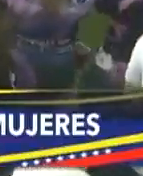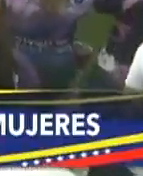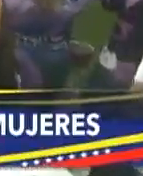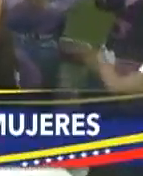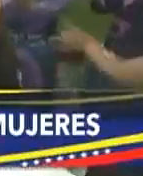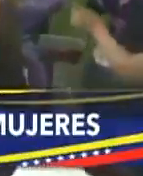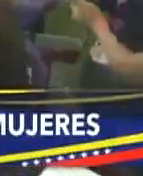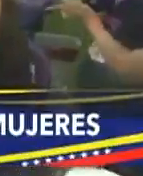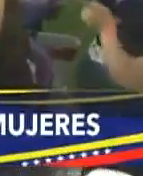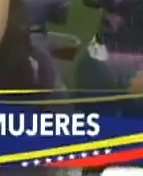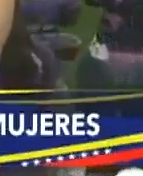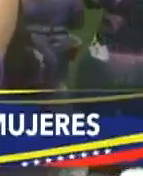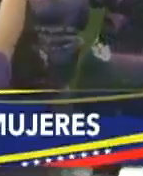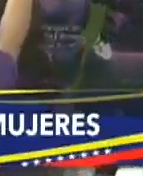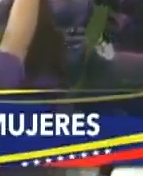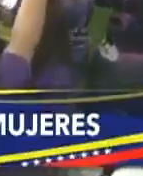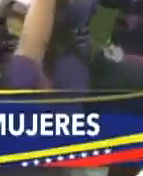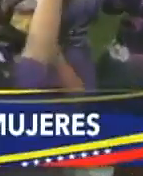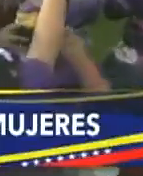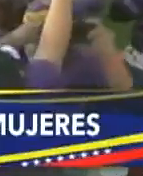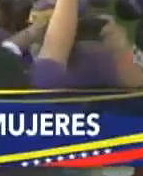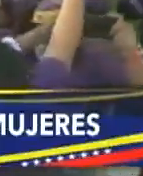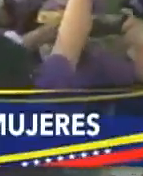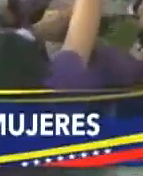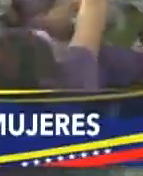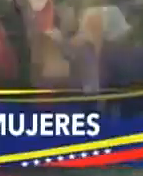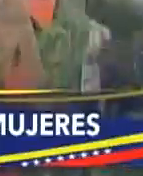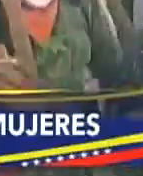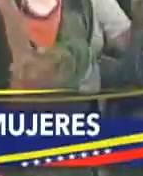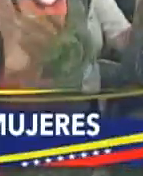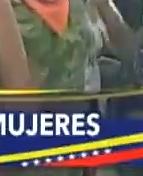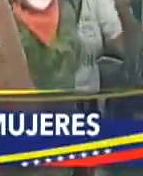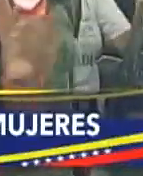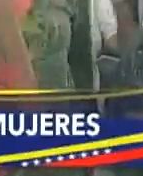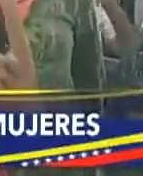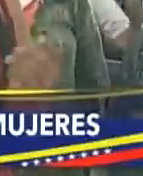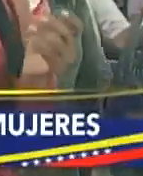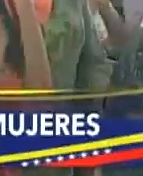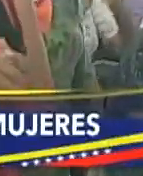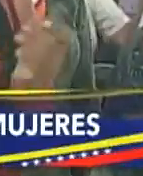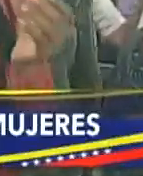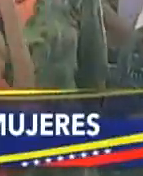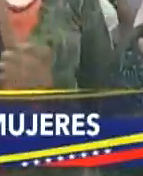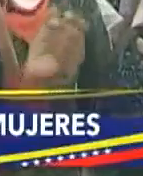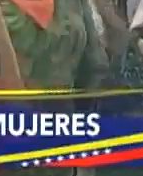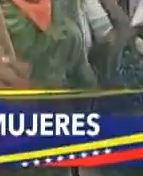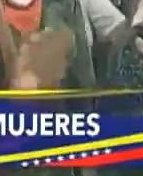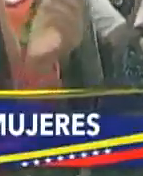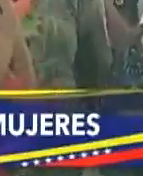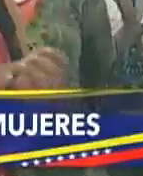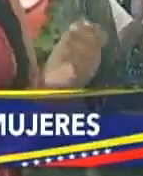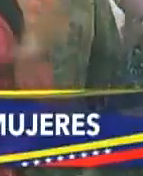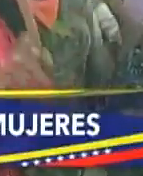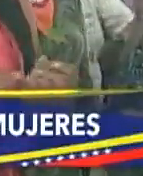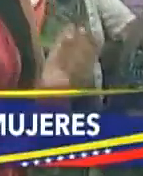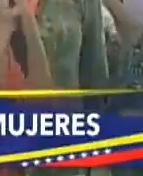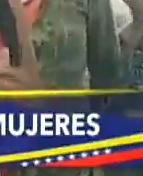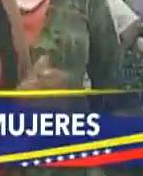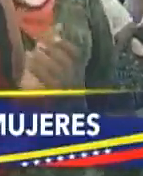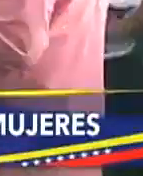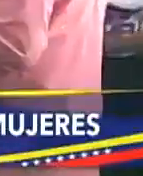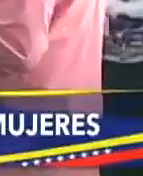el respeto a la vida y el rechazo a la violencia, así como también su participación en toda la esfera pública